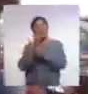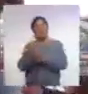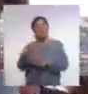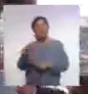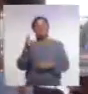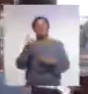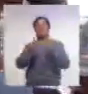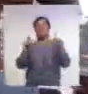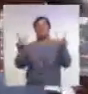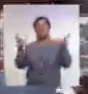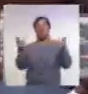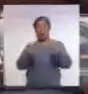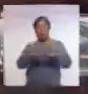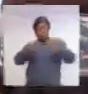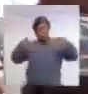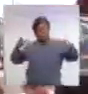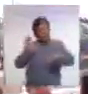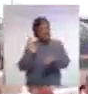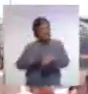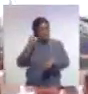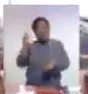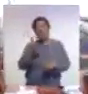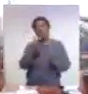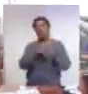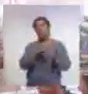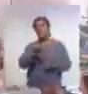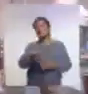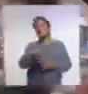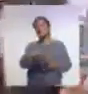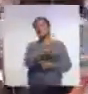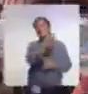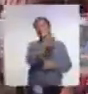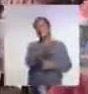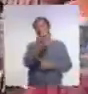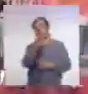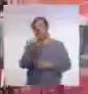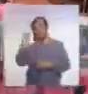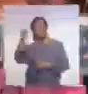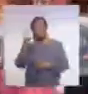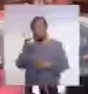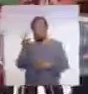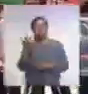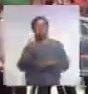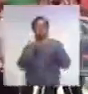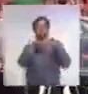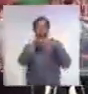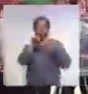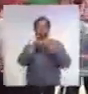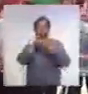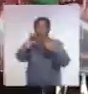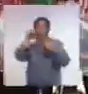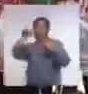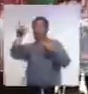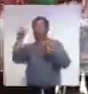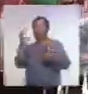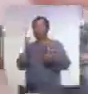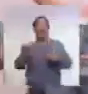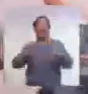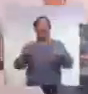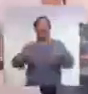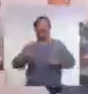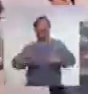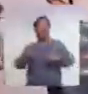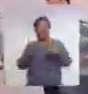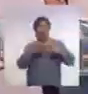económico durante el primer trimestre de 2019, de acuerdo con el indicador trimestral de la actividad económica estatal.